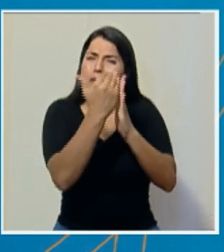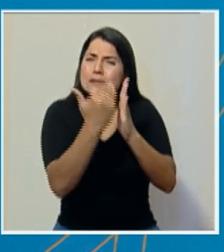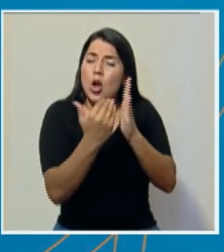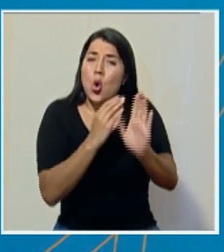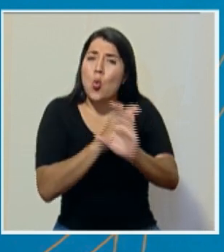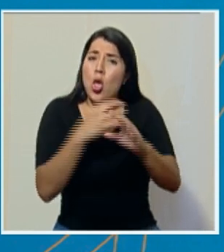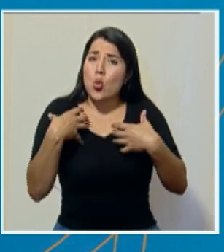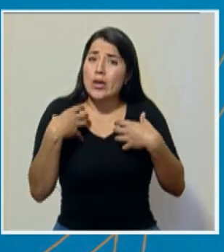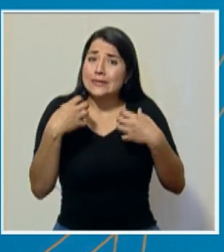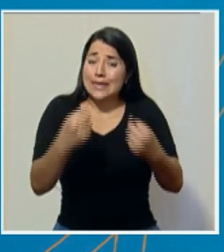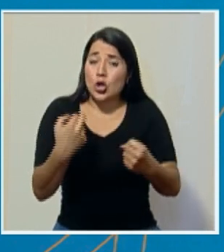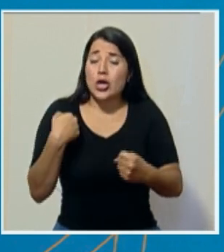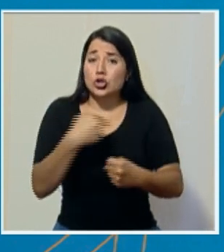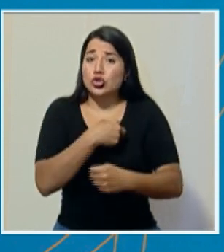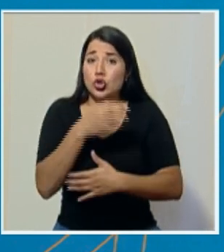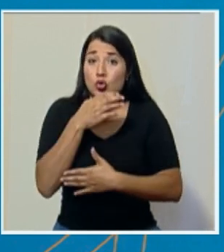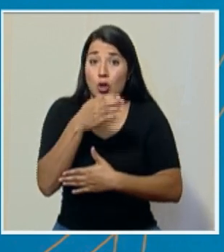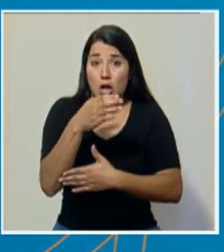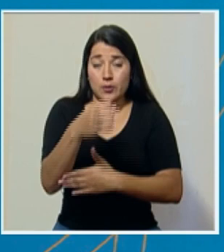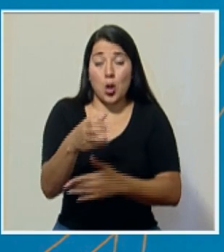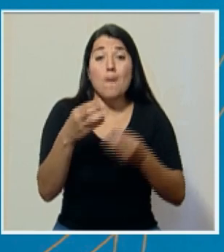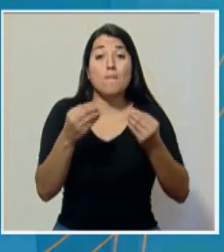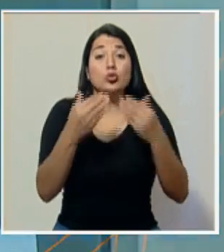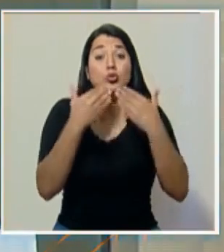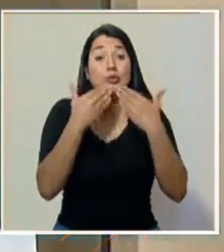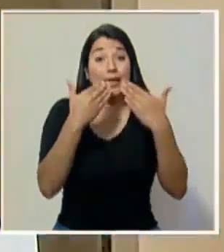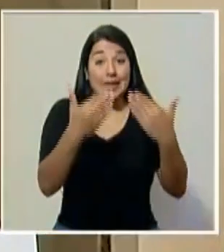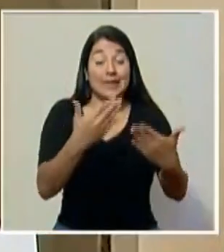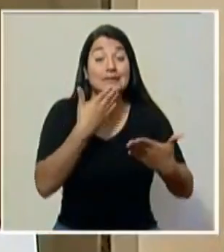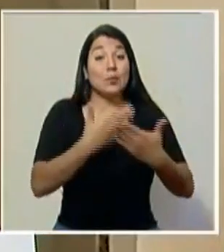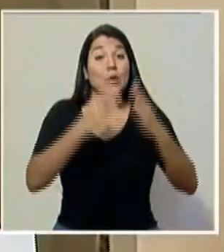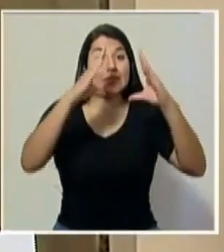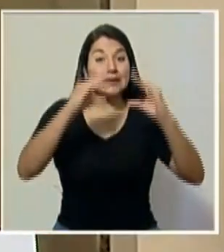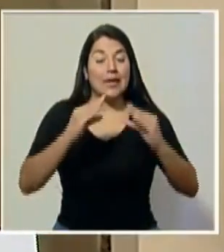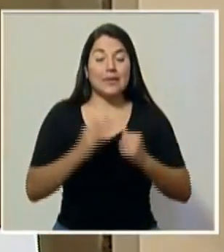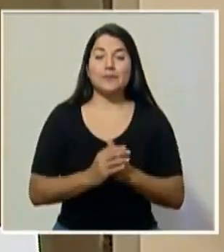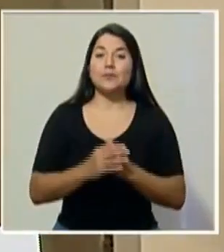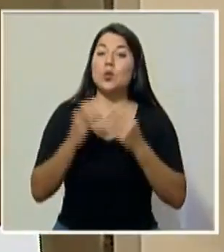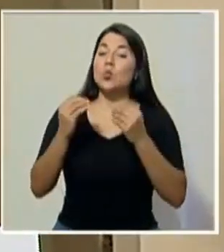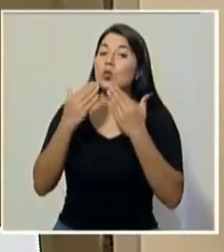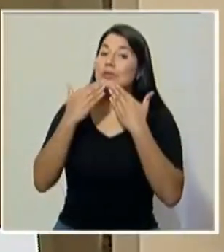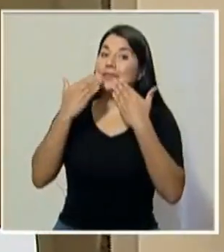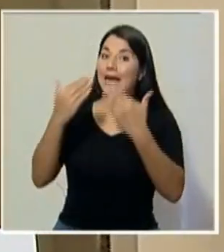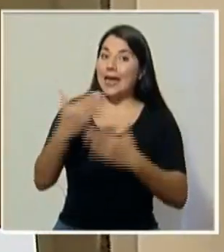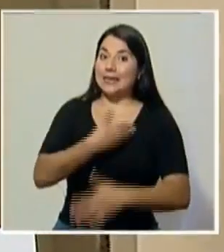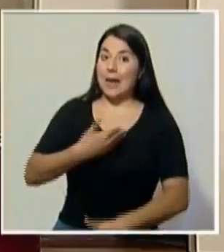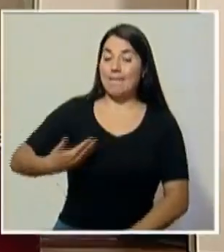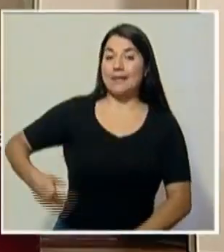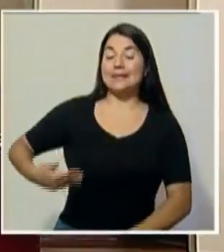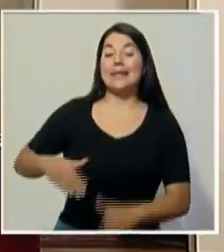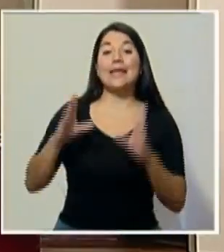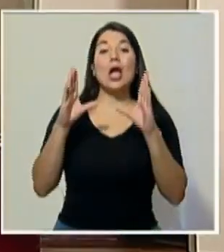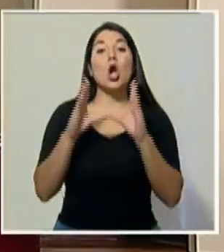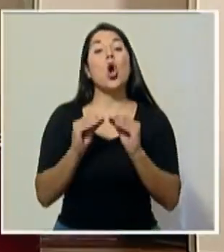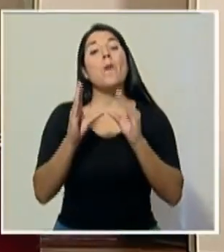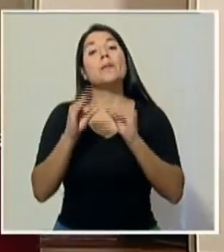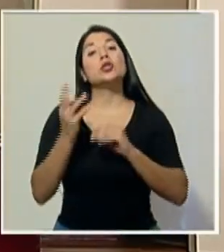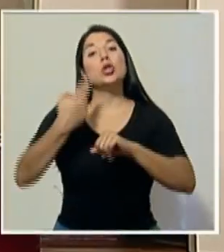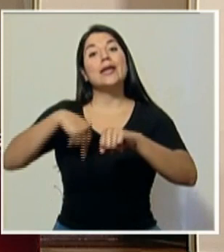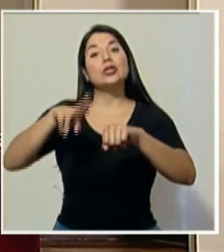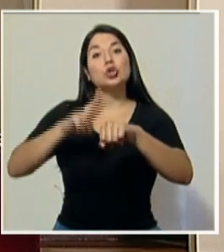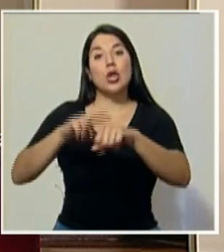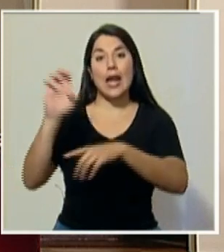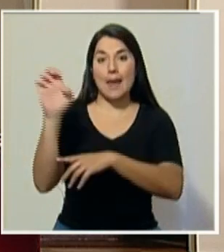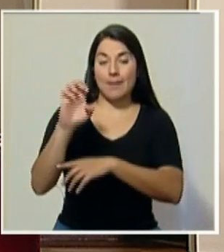sanitarias que se recomiendan en este caso. Muchísimas gracias, muy buenas tardes. Muchas gracias al presidente de la Comisión Nacional